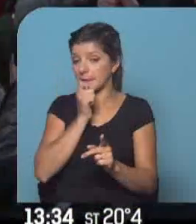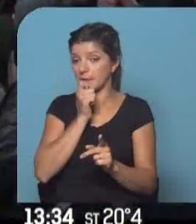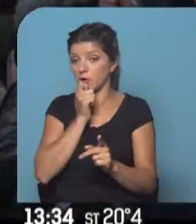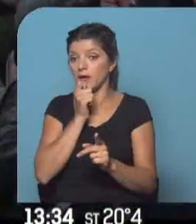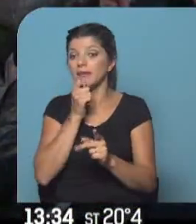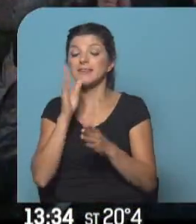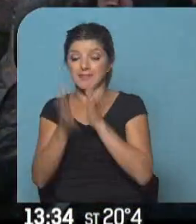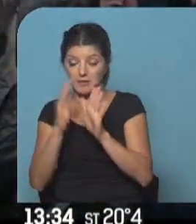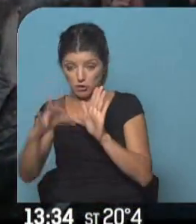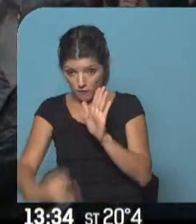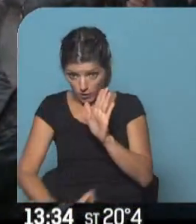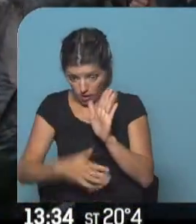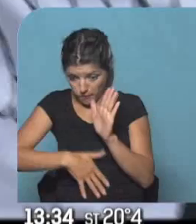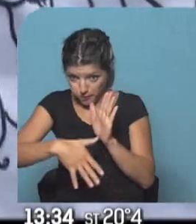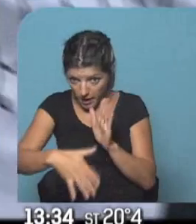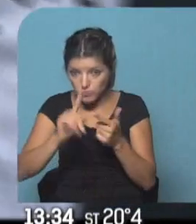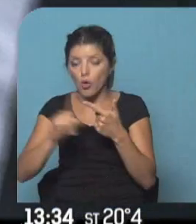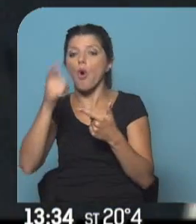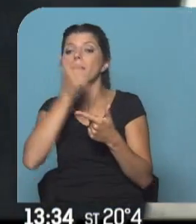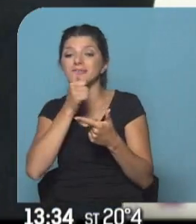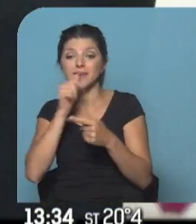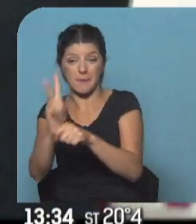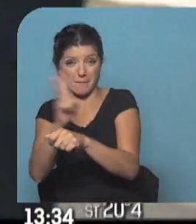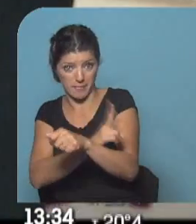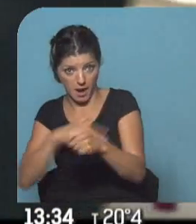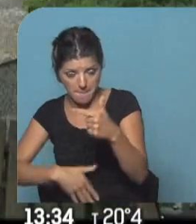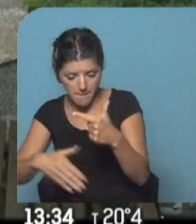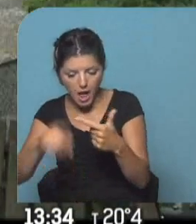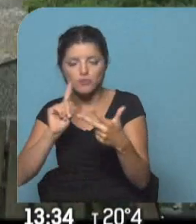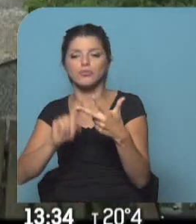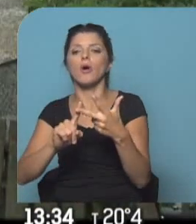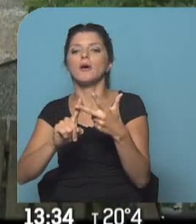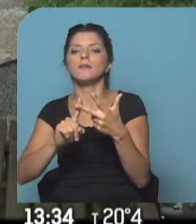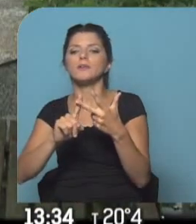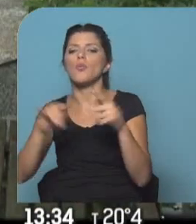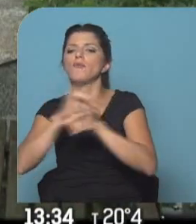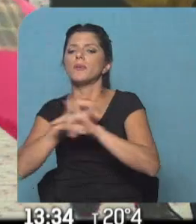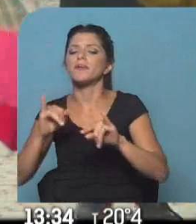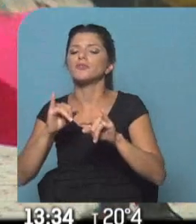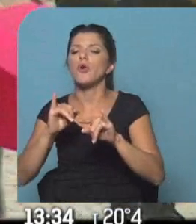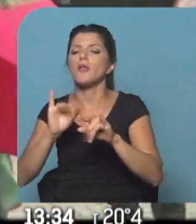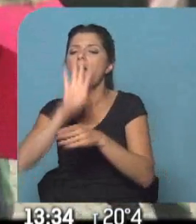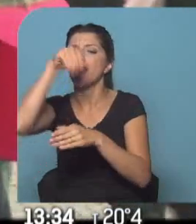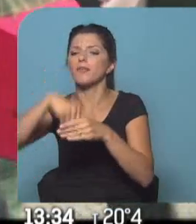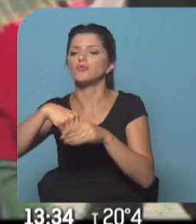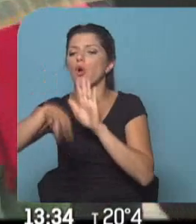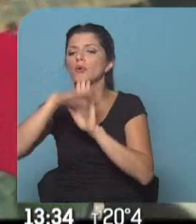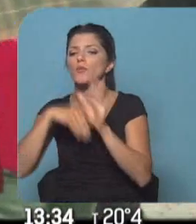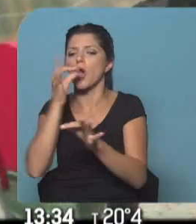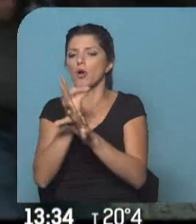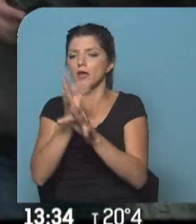asistida y los anticonceptivos en la salud pública y la limitación de contenidos sobre igualdad en los planes